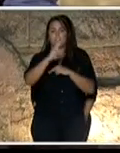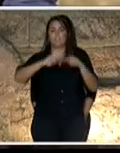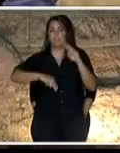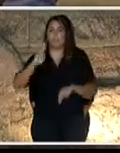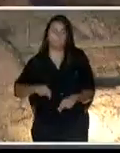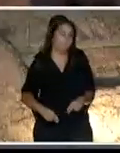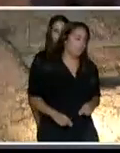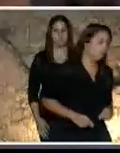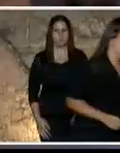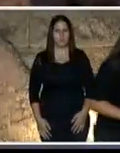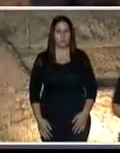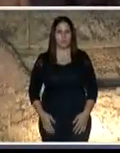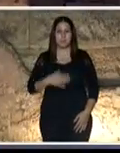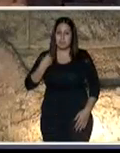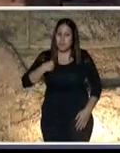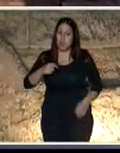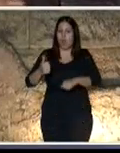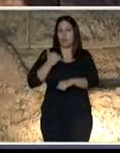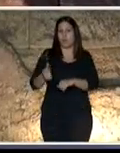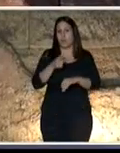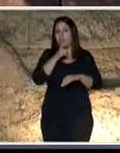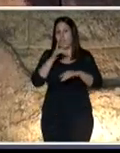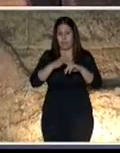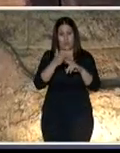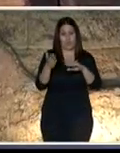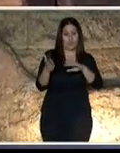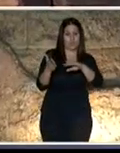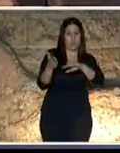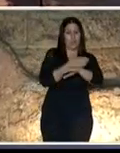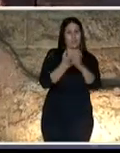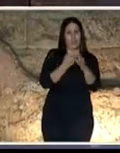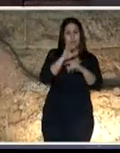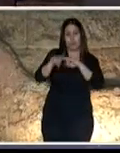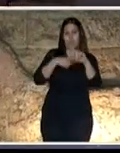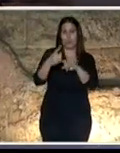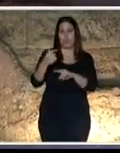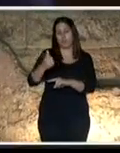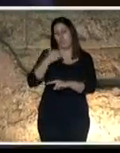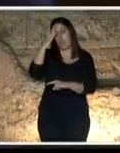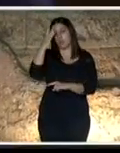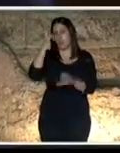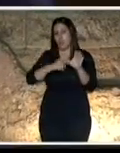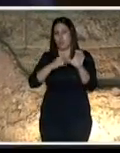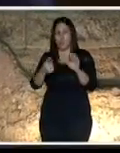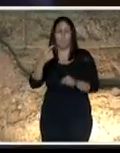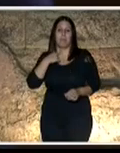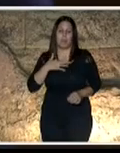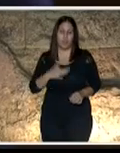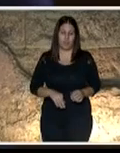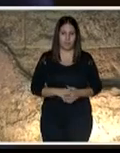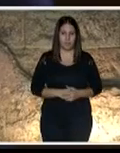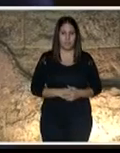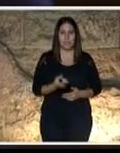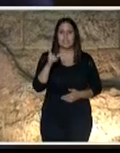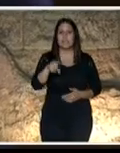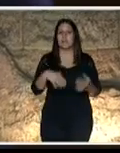industrial antes de que pierdan la ilusión que les devolvió a Extremadura. Habrá que pedir